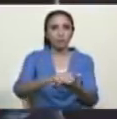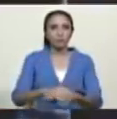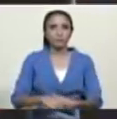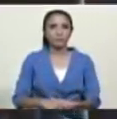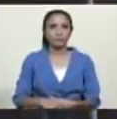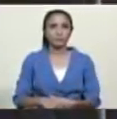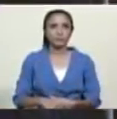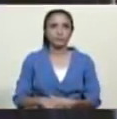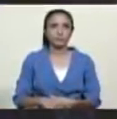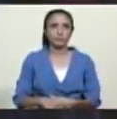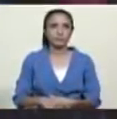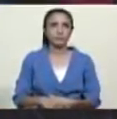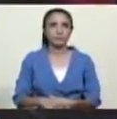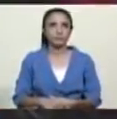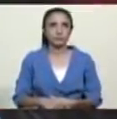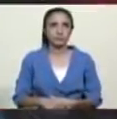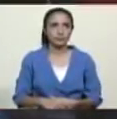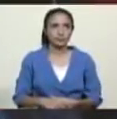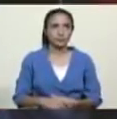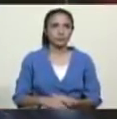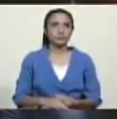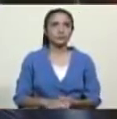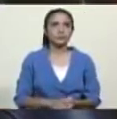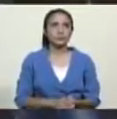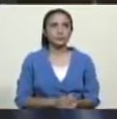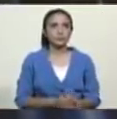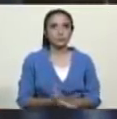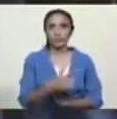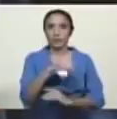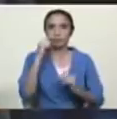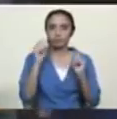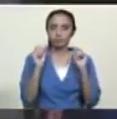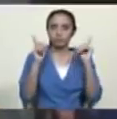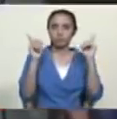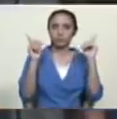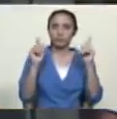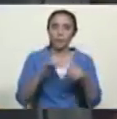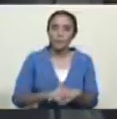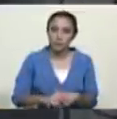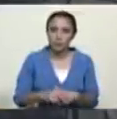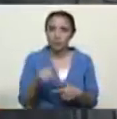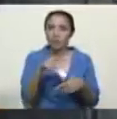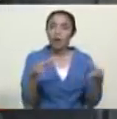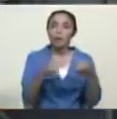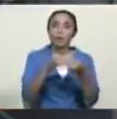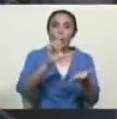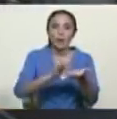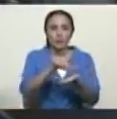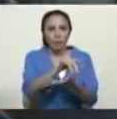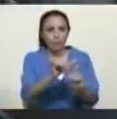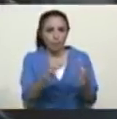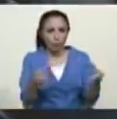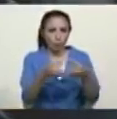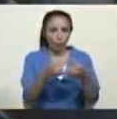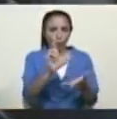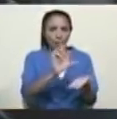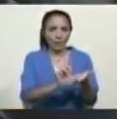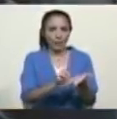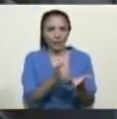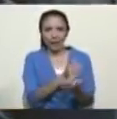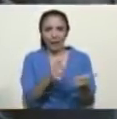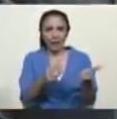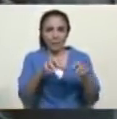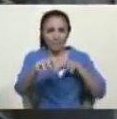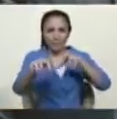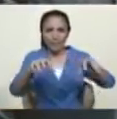perritos simpáticos. Y oh sorpresa, el Grupo de Grima, que es una